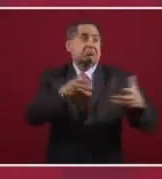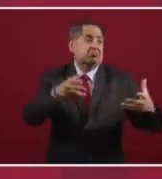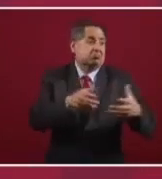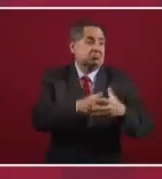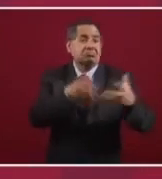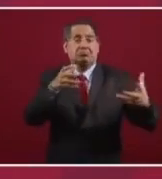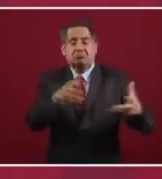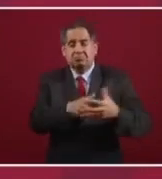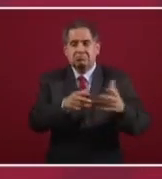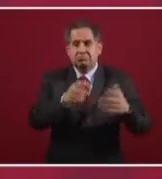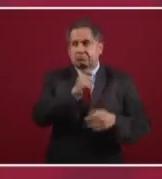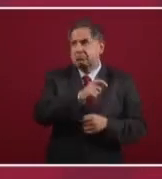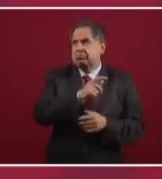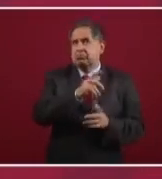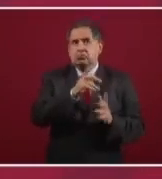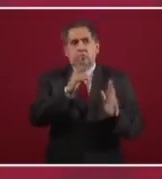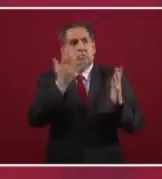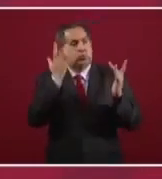la sacrosanta